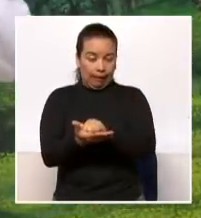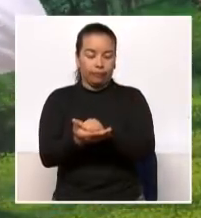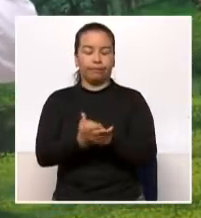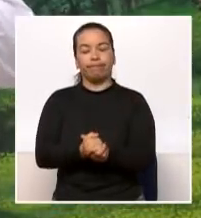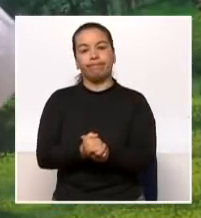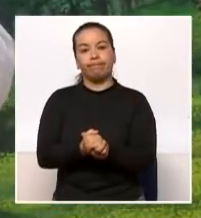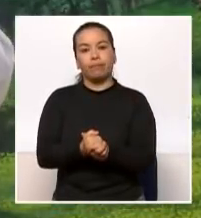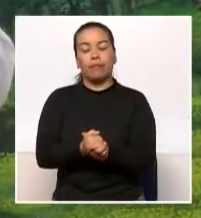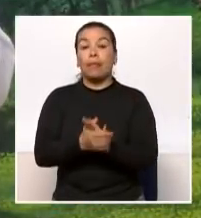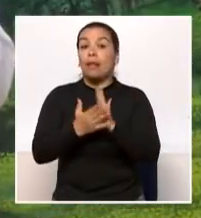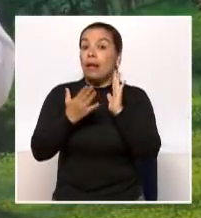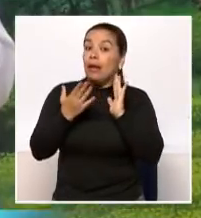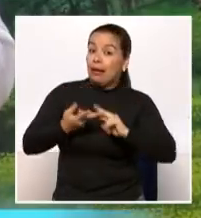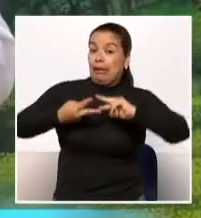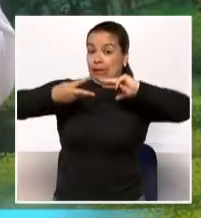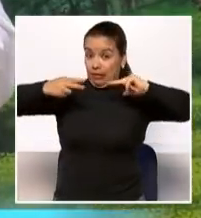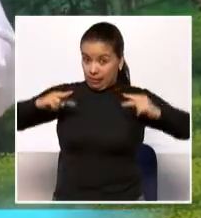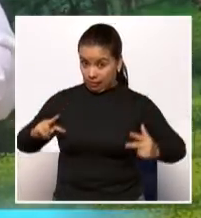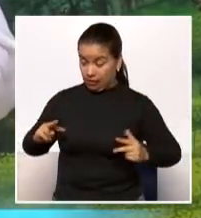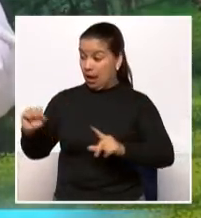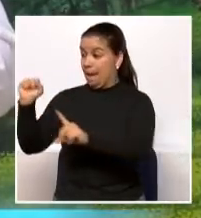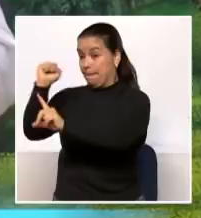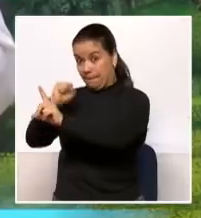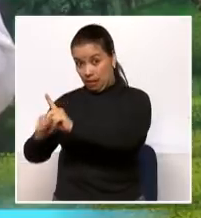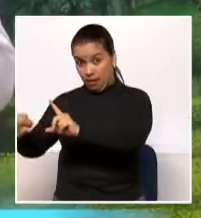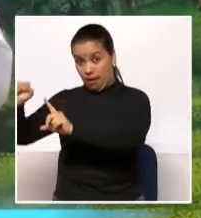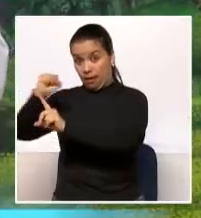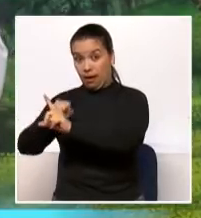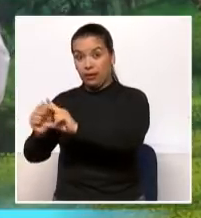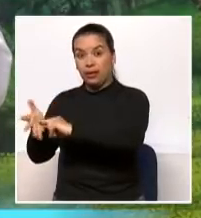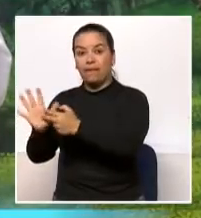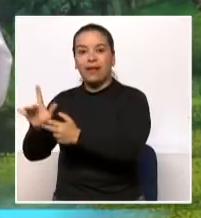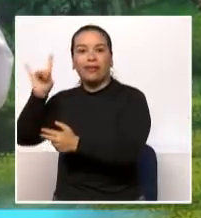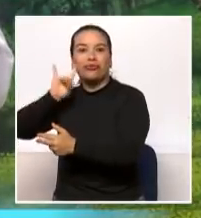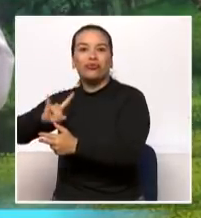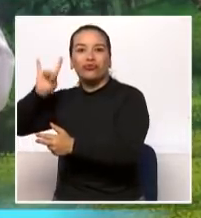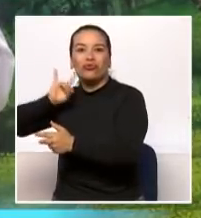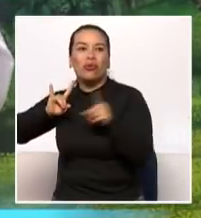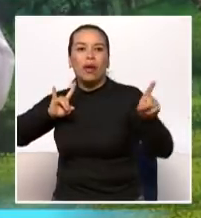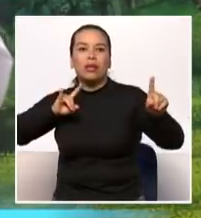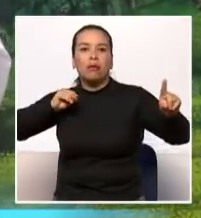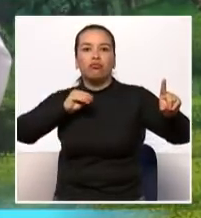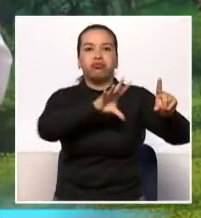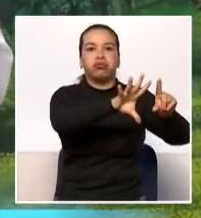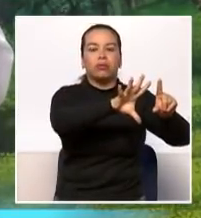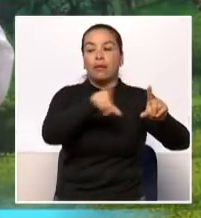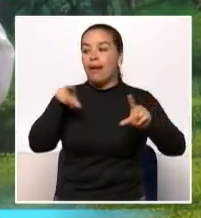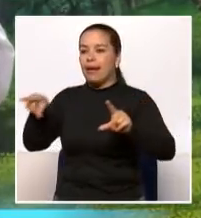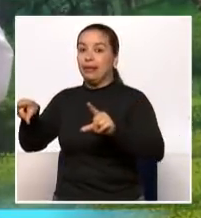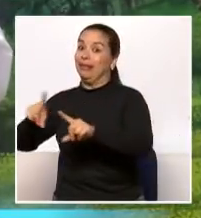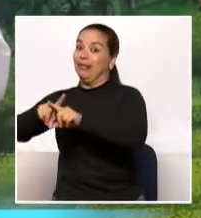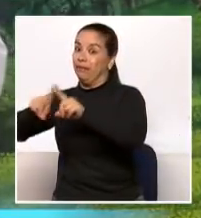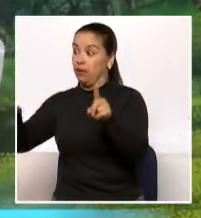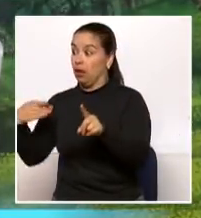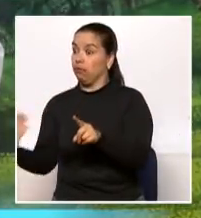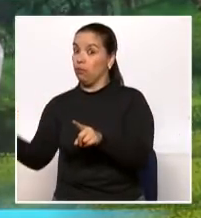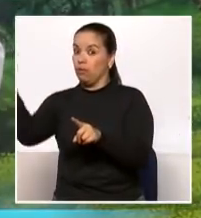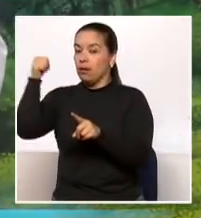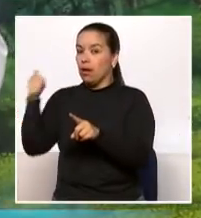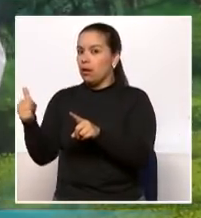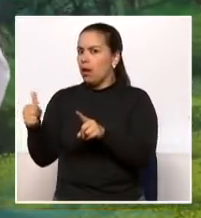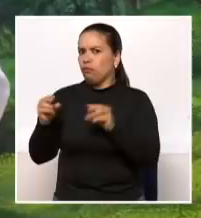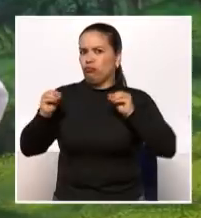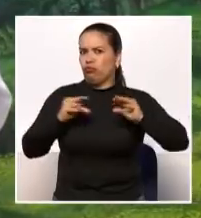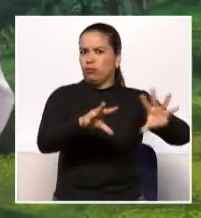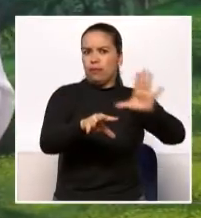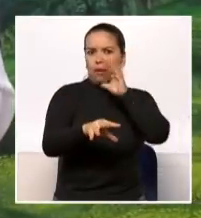ionizantes. Por el contrario, la ecografía utiliza el sonido. Eso es un rédito grande, ¿cierto? Porque al no utilizar radiaciones